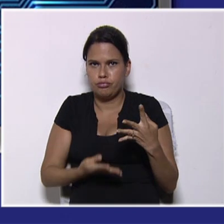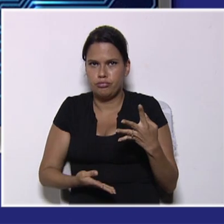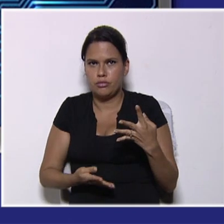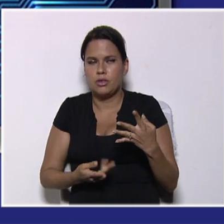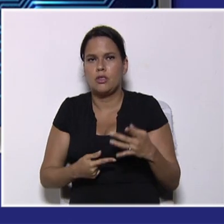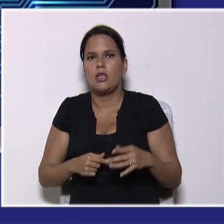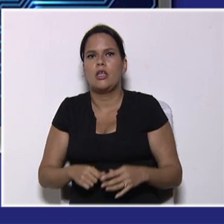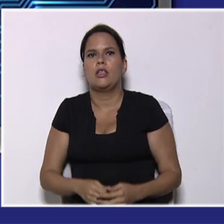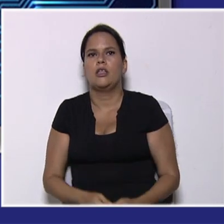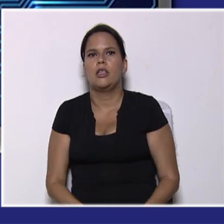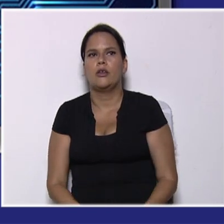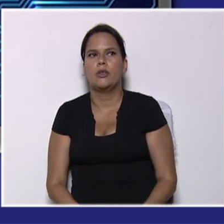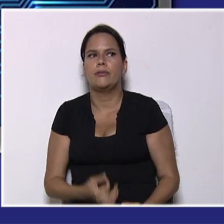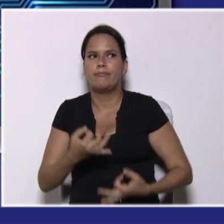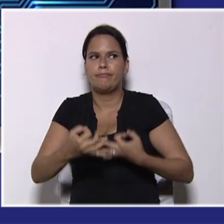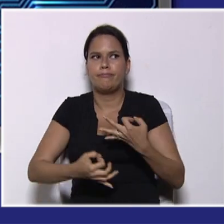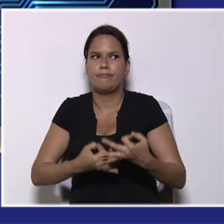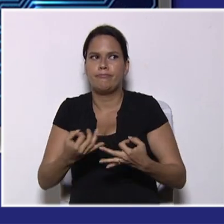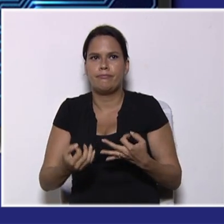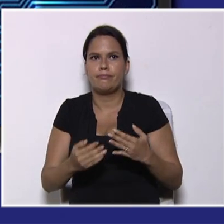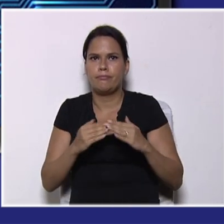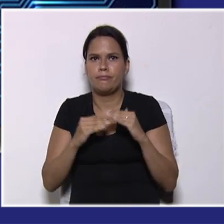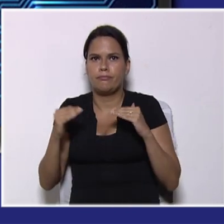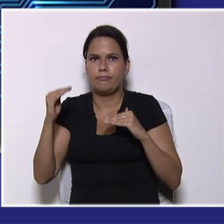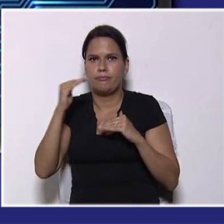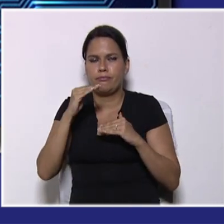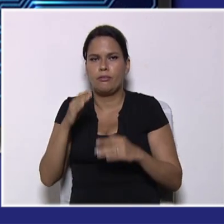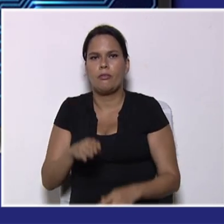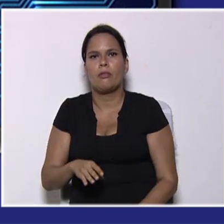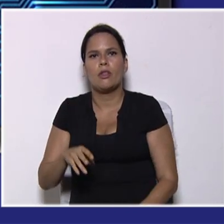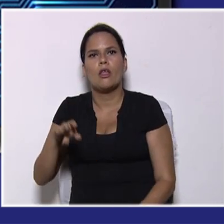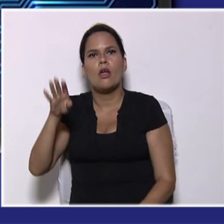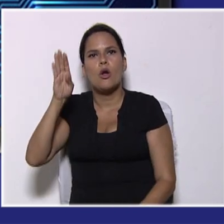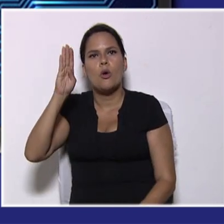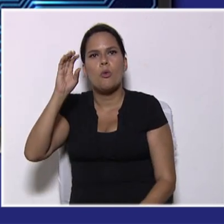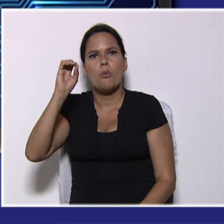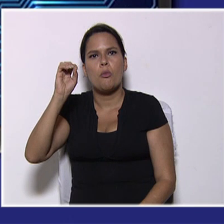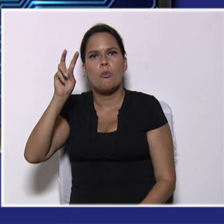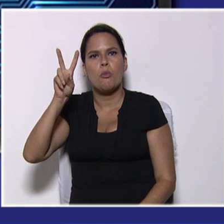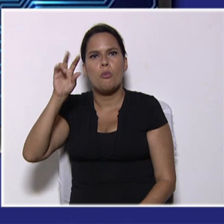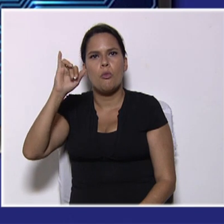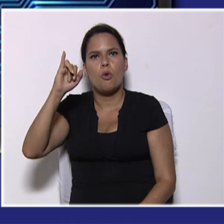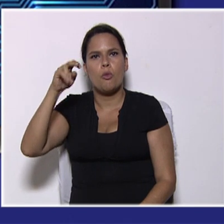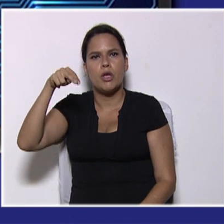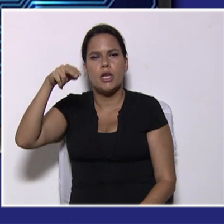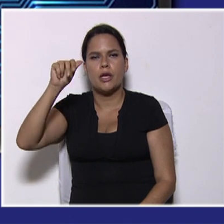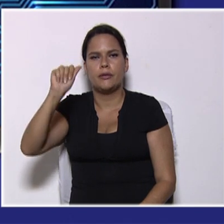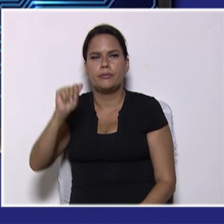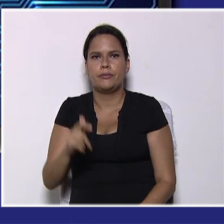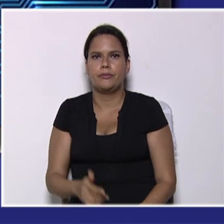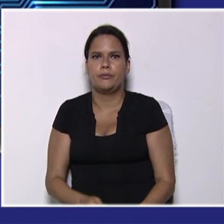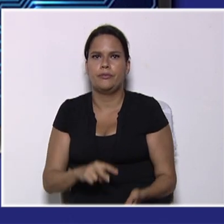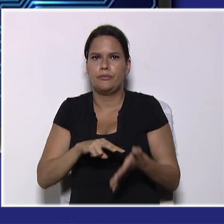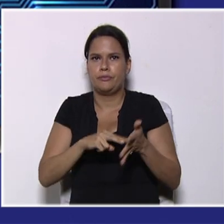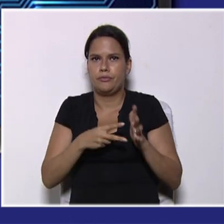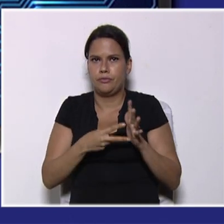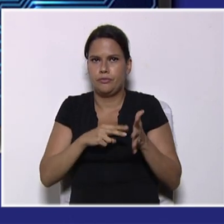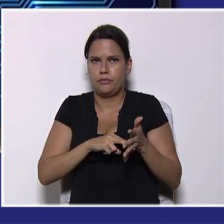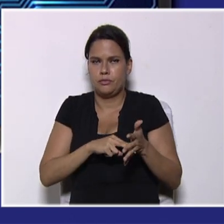una expresión exponencial. Bobina. Un inductor o bobina o